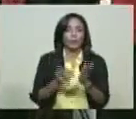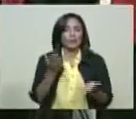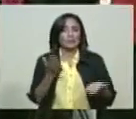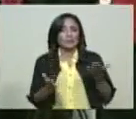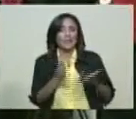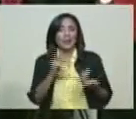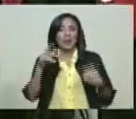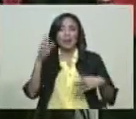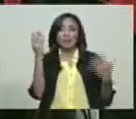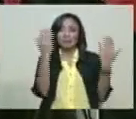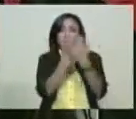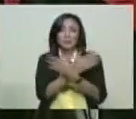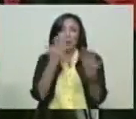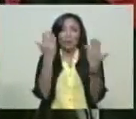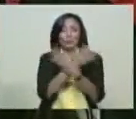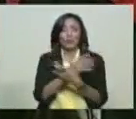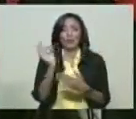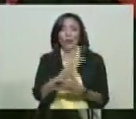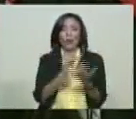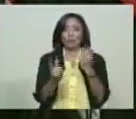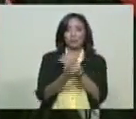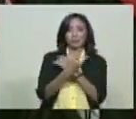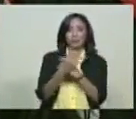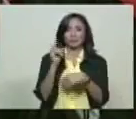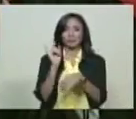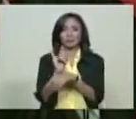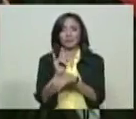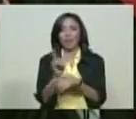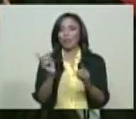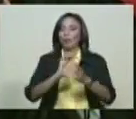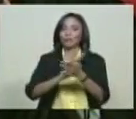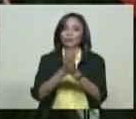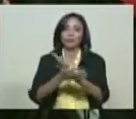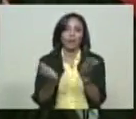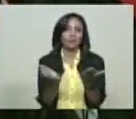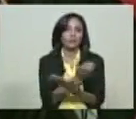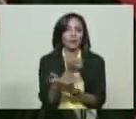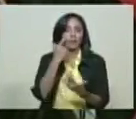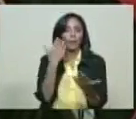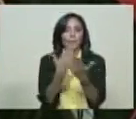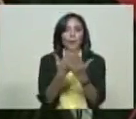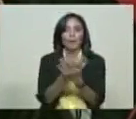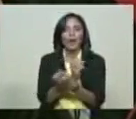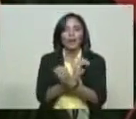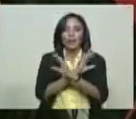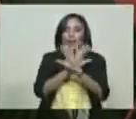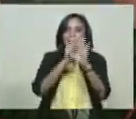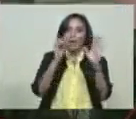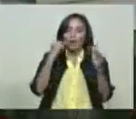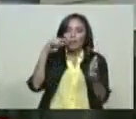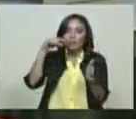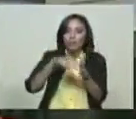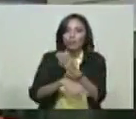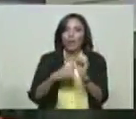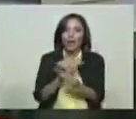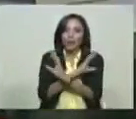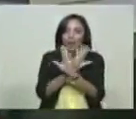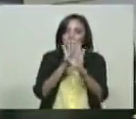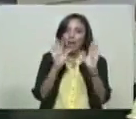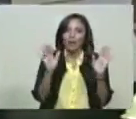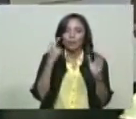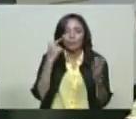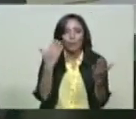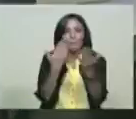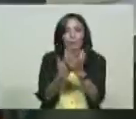con parches no tiempo de parche se acabó ahora vamos con el bisturí a fondo adentro a buscar el tumor ya